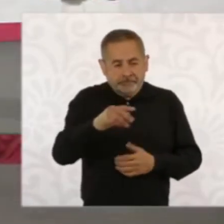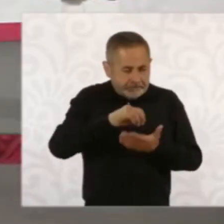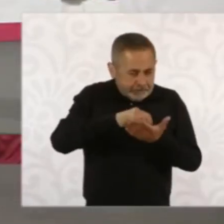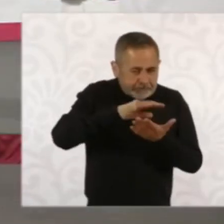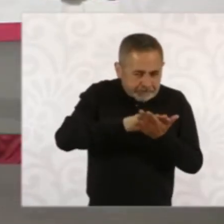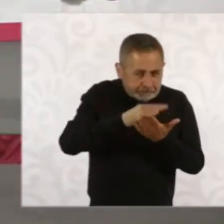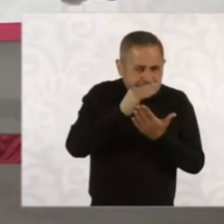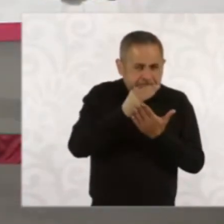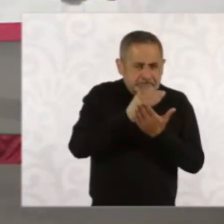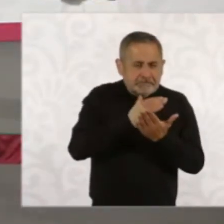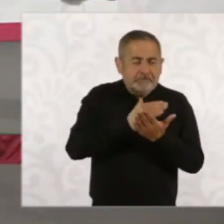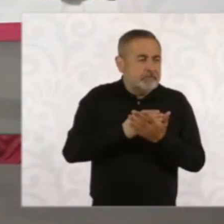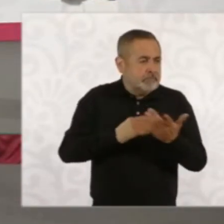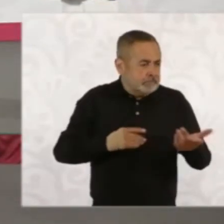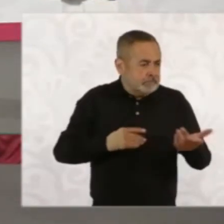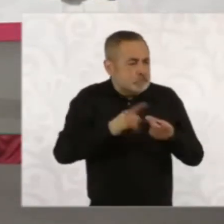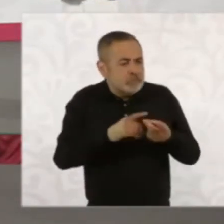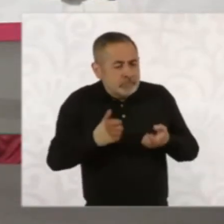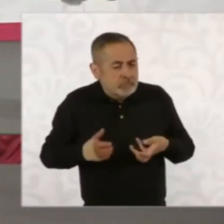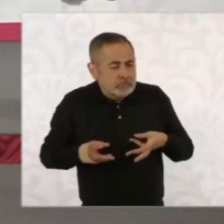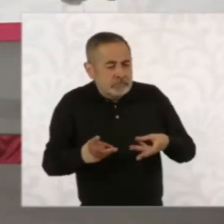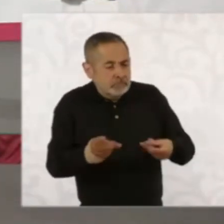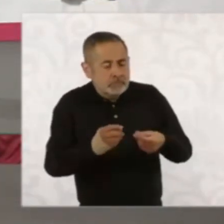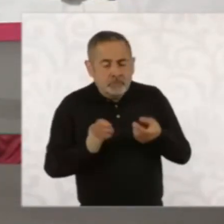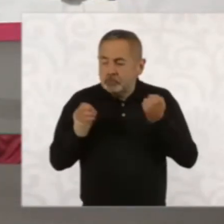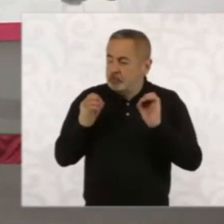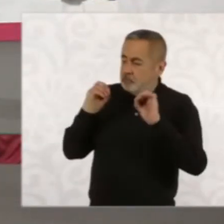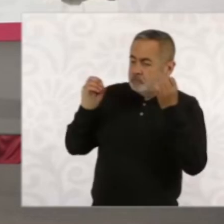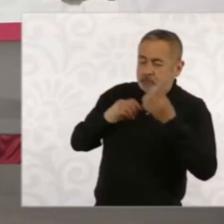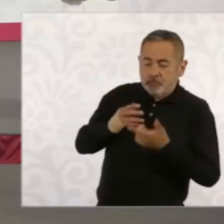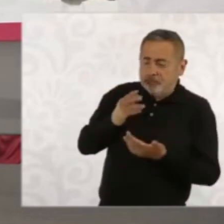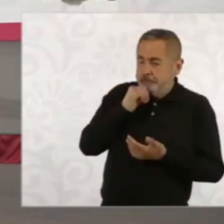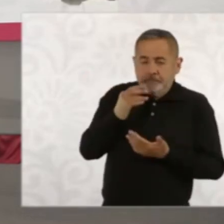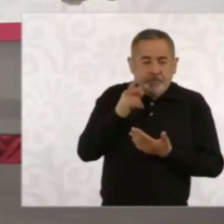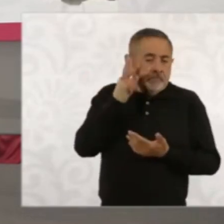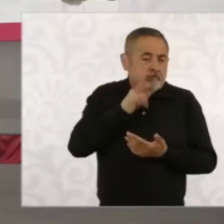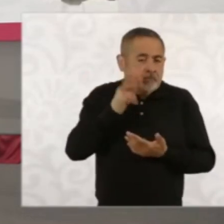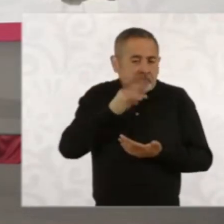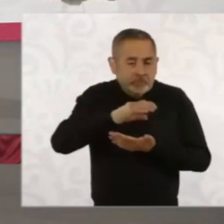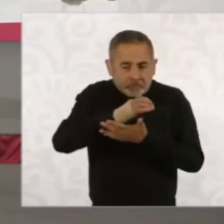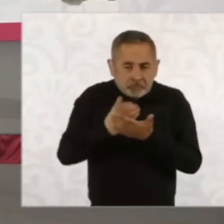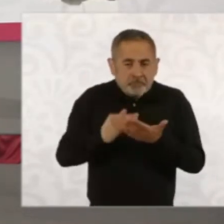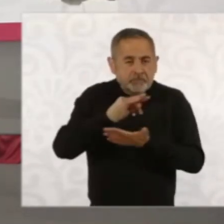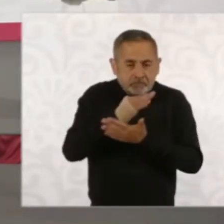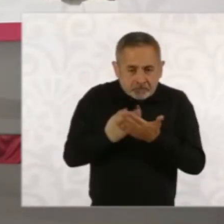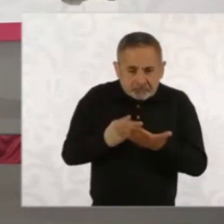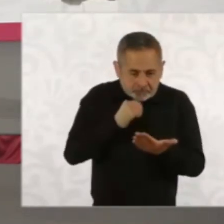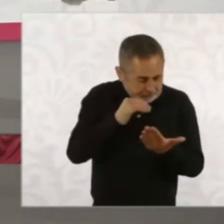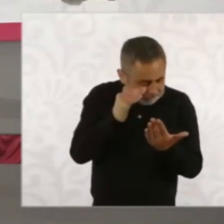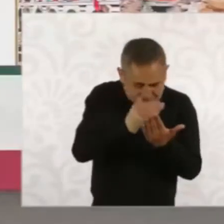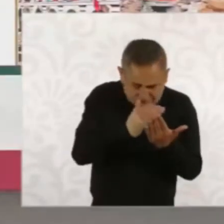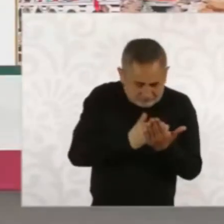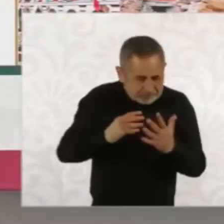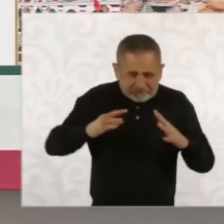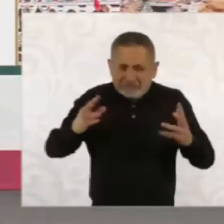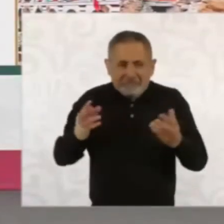documentados que no acreditaron pagos de alrededor de 90 millones, hubo pagos irregulares que no se